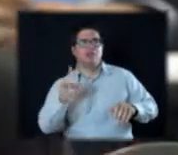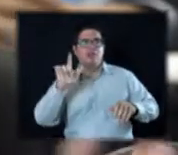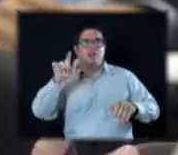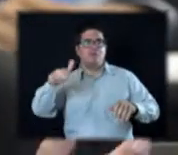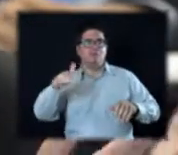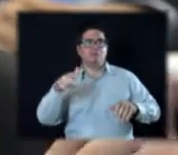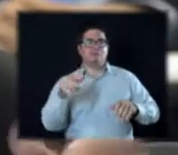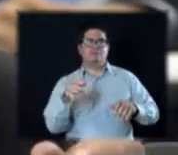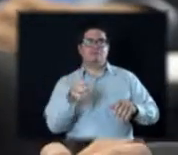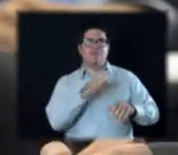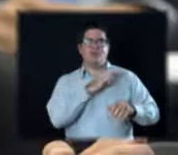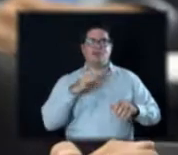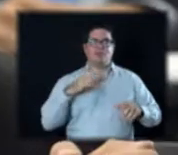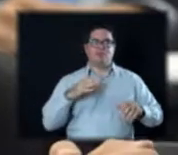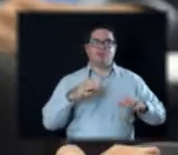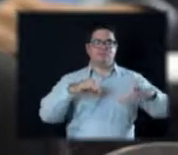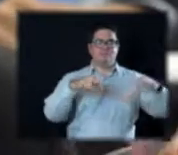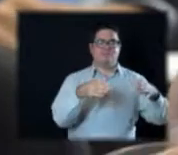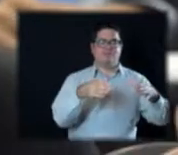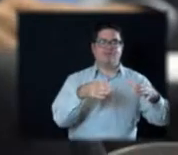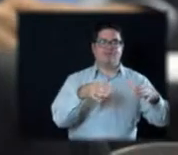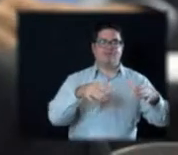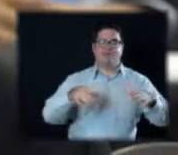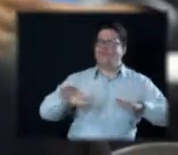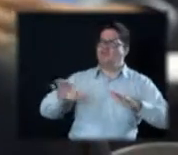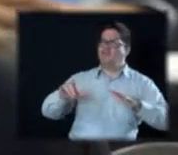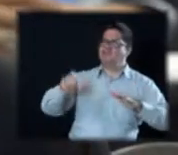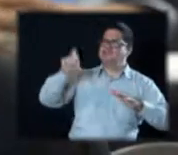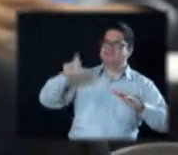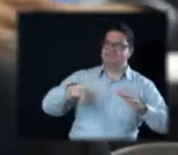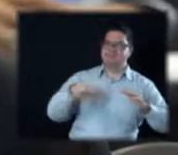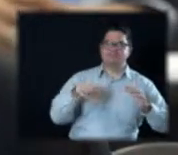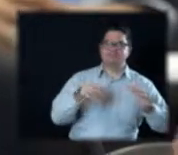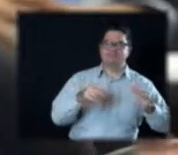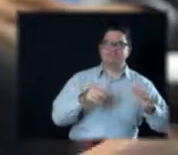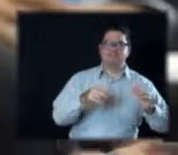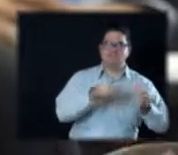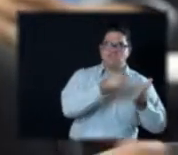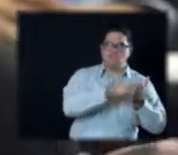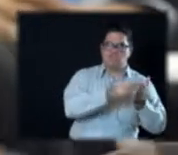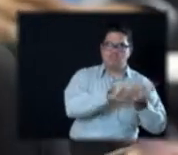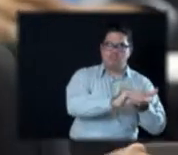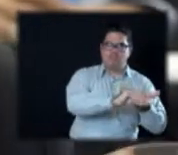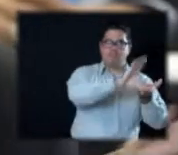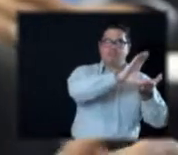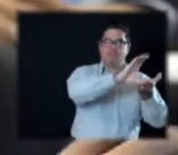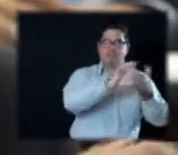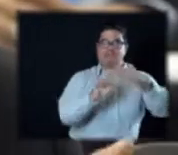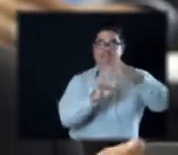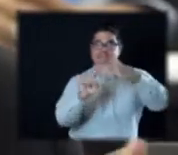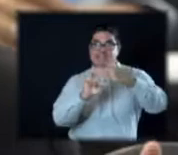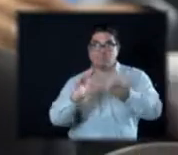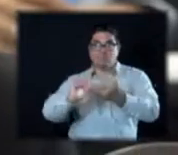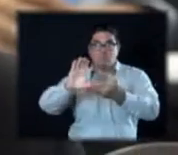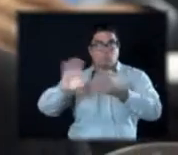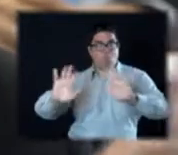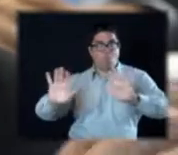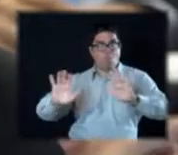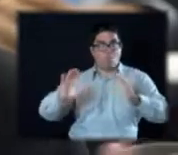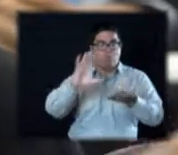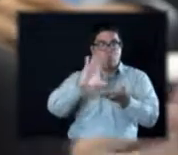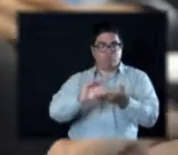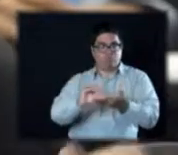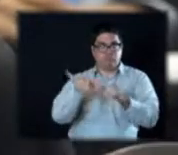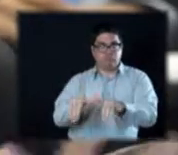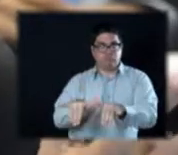Congreso local y nos dicen tienen que aumentar los recaudos sin aumentar los impuestos. Ok, bueno,